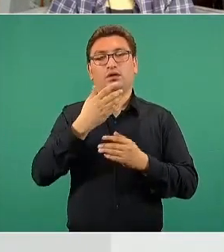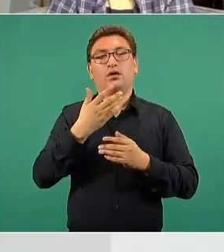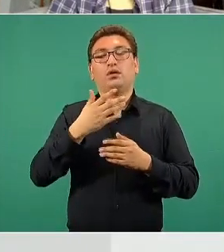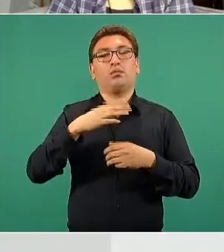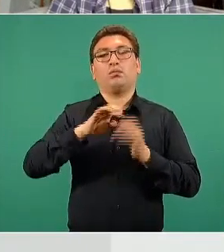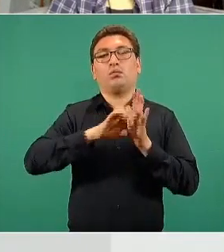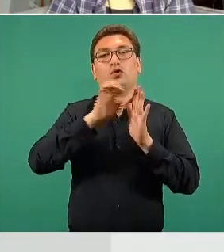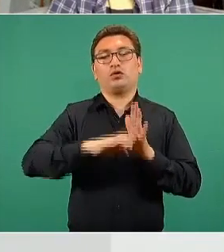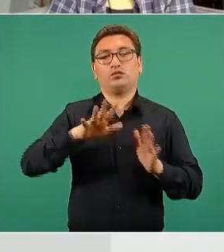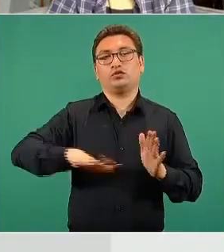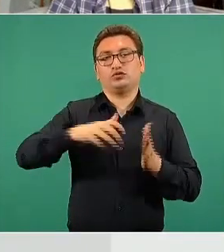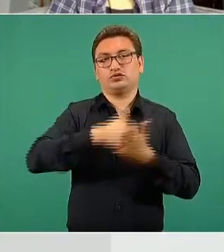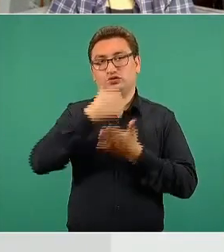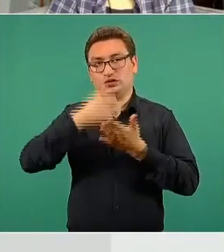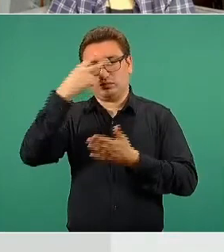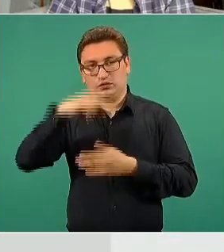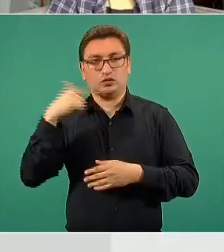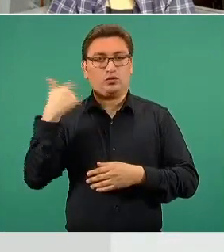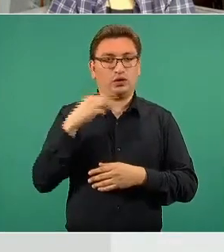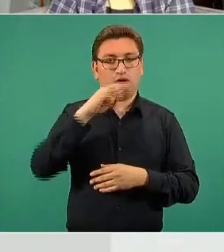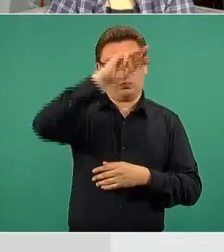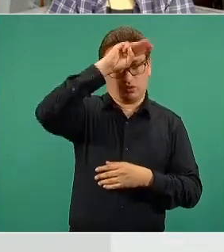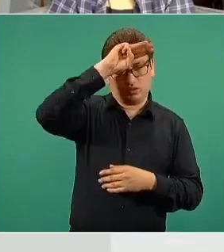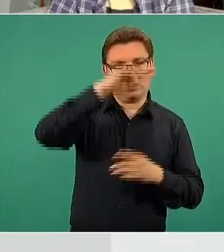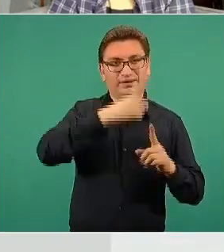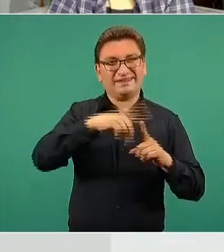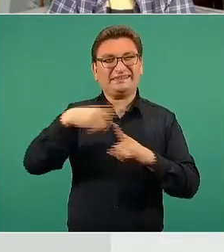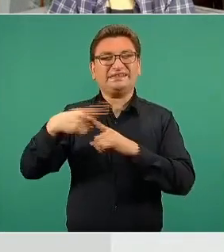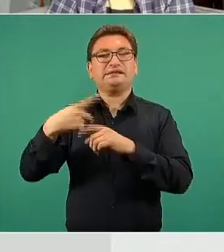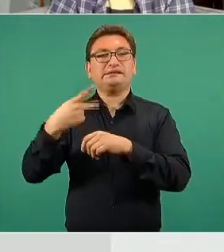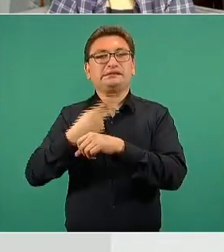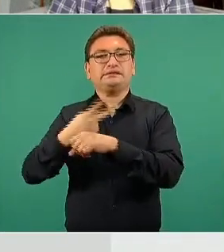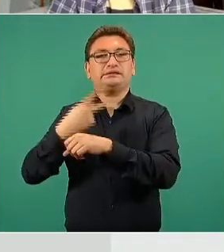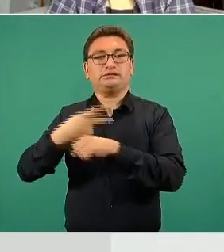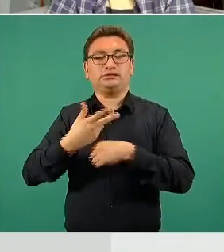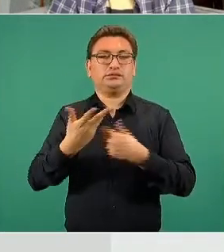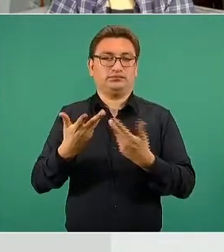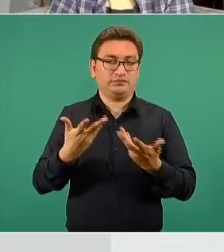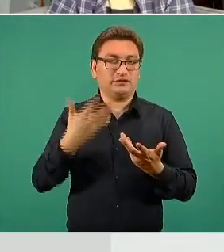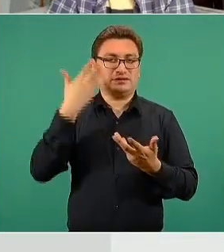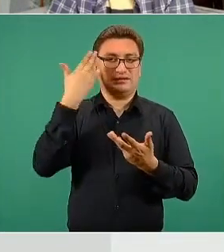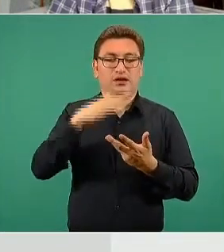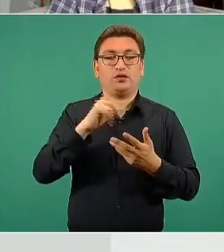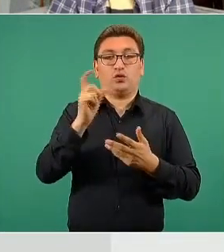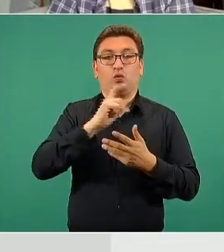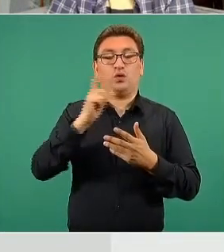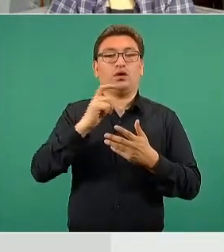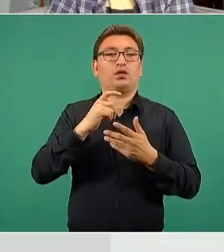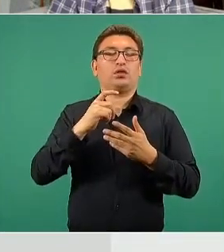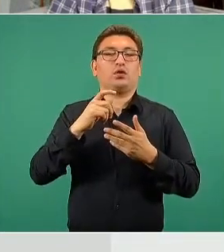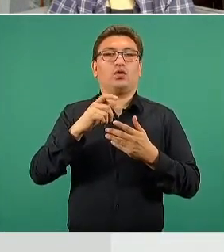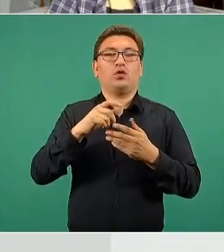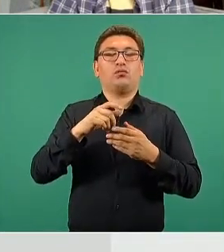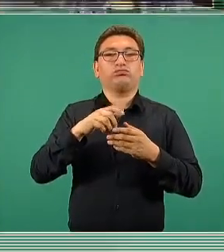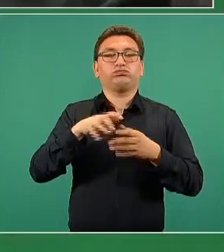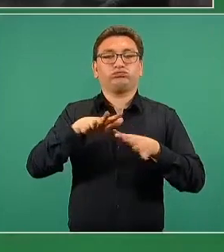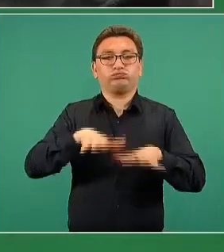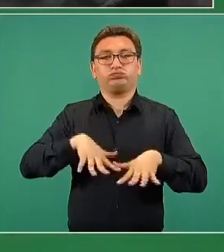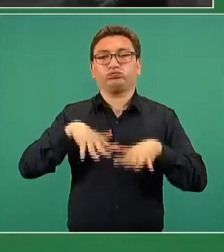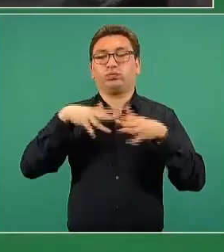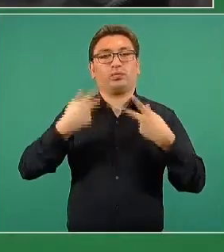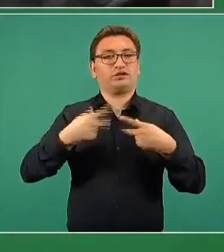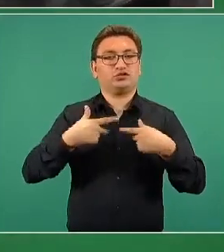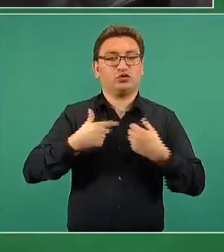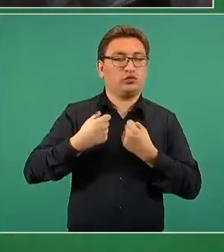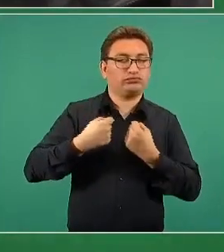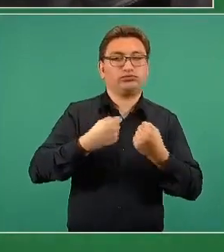ciudades como la Ciudad de México, Guadalajara, Monterrey? Todo lo que implica el traslado, que aumentaría el traslado de gente